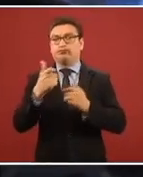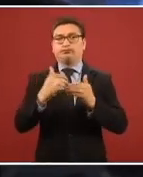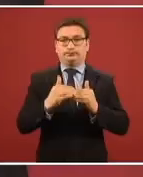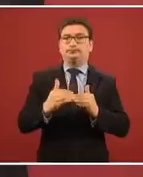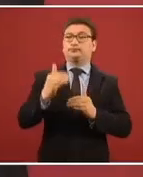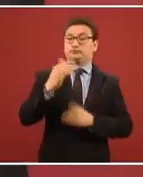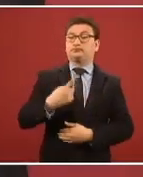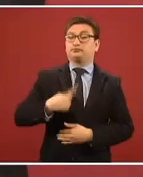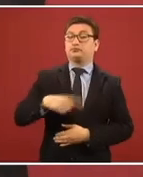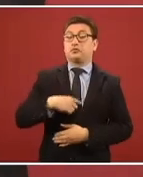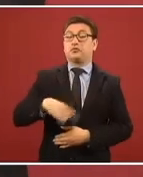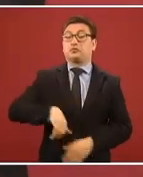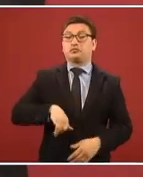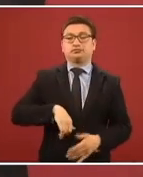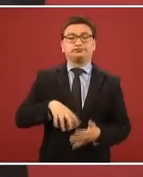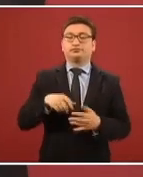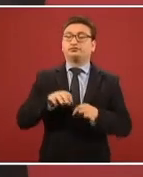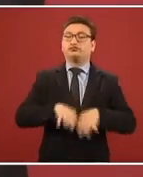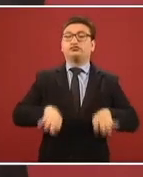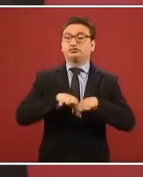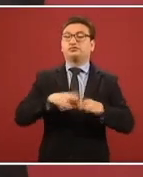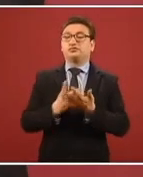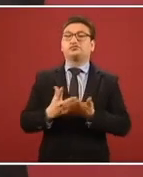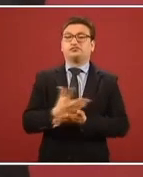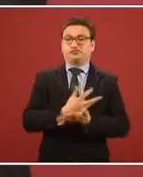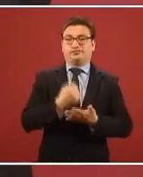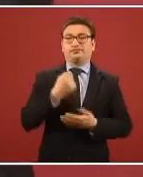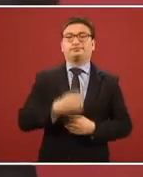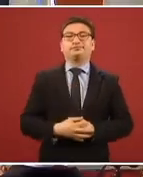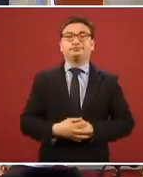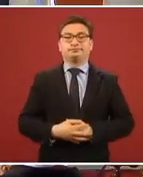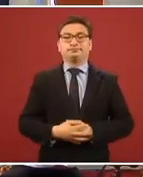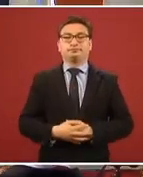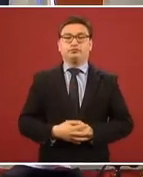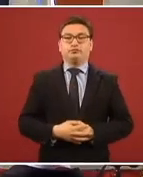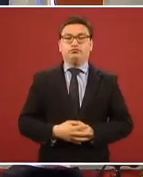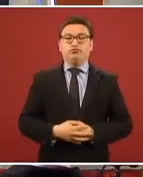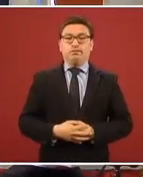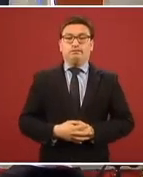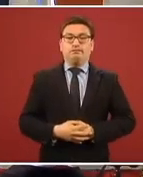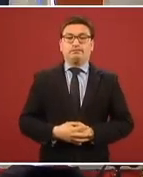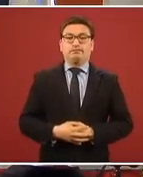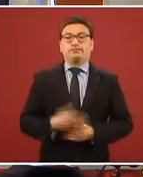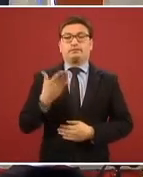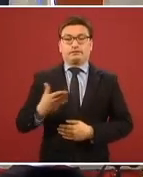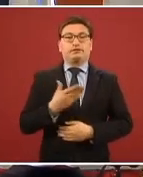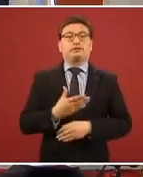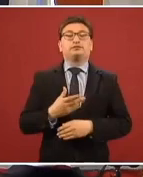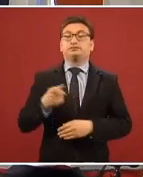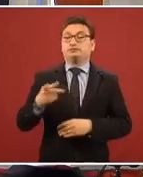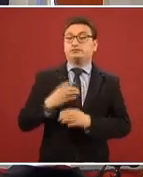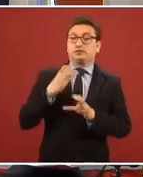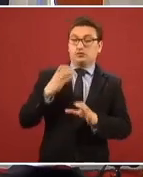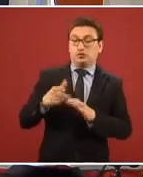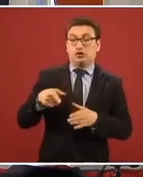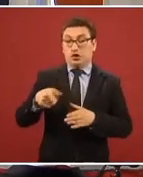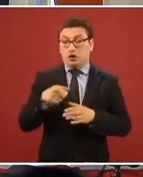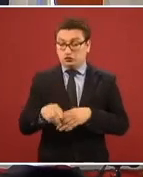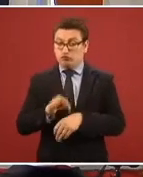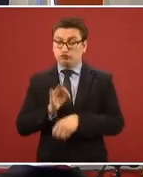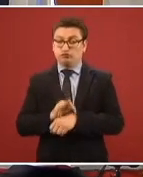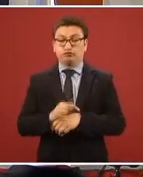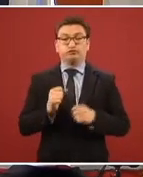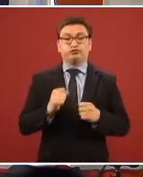nosotros importantes y precios que elevaron nuestra recaudación esta es una camioneta blindada esta camioneta blindada